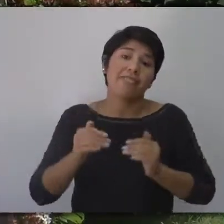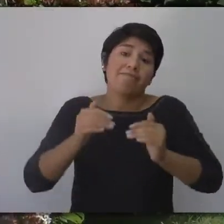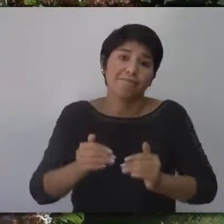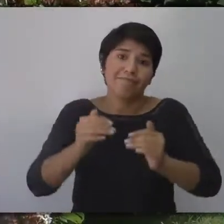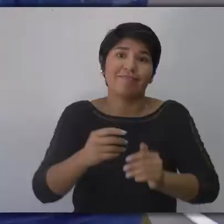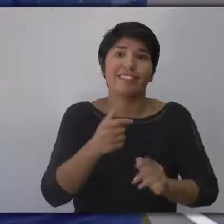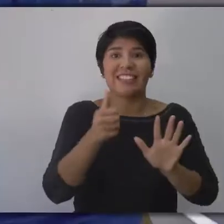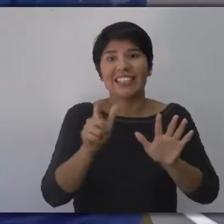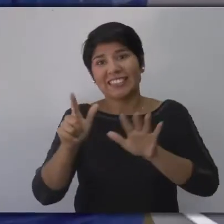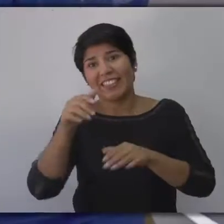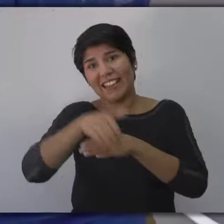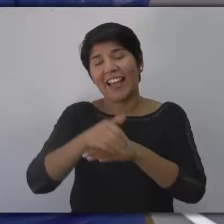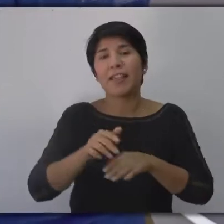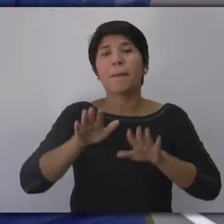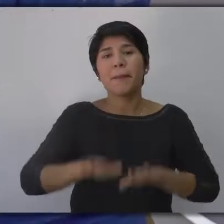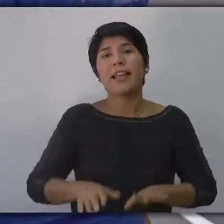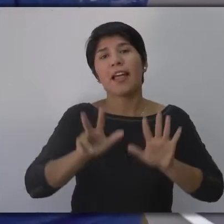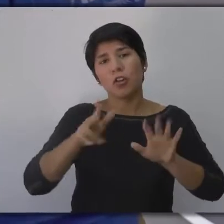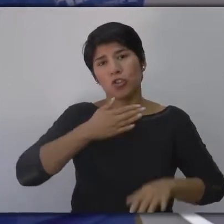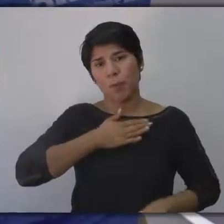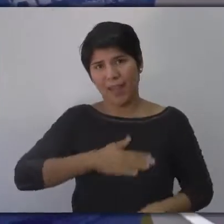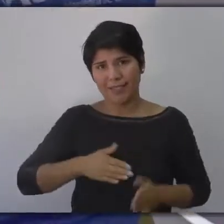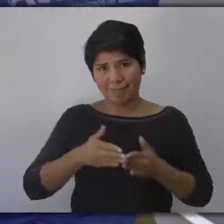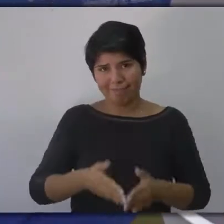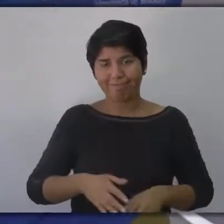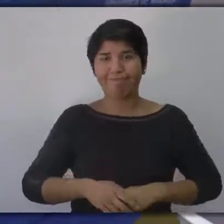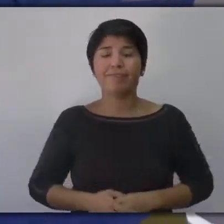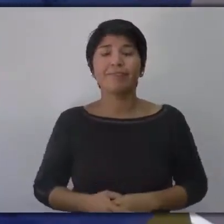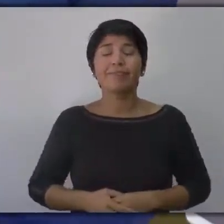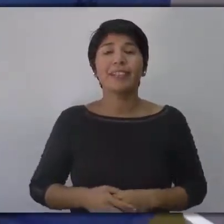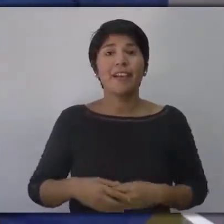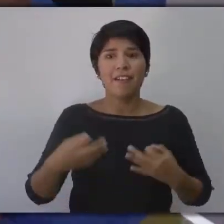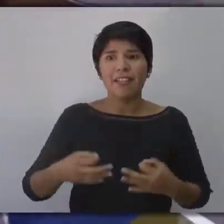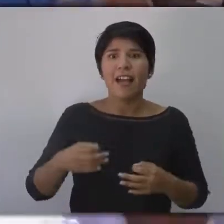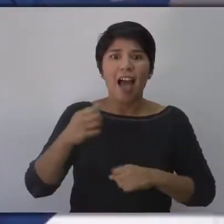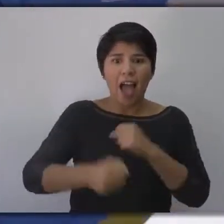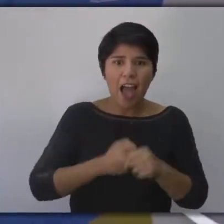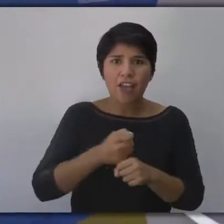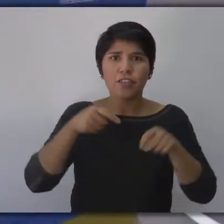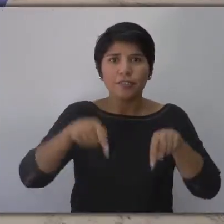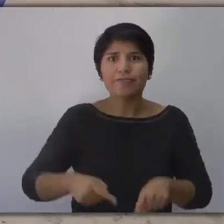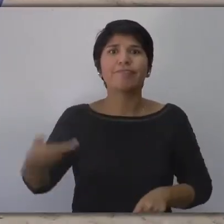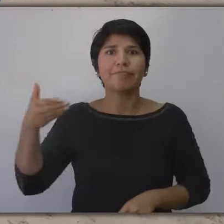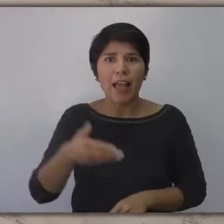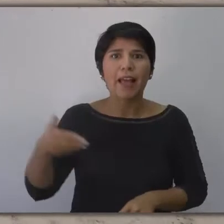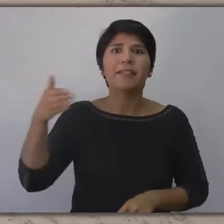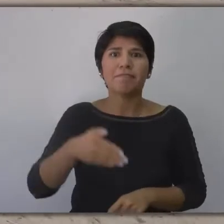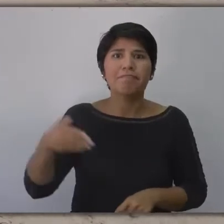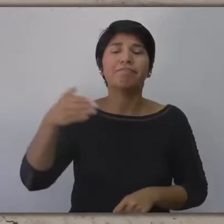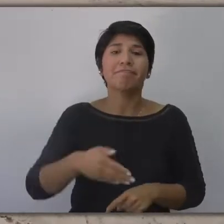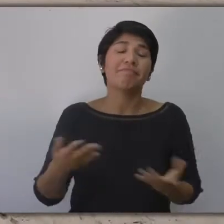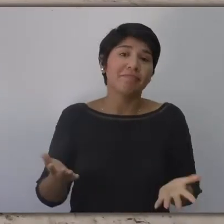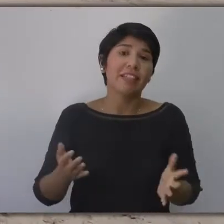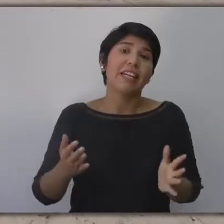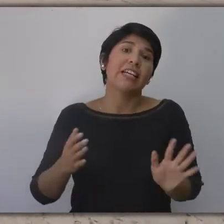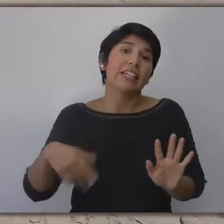las 18:19, en parada 8 de La Mansa. La verdad que la demanda de este año,